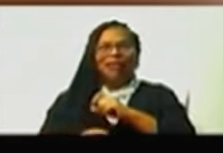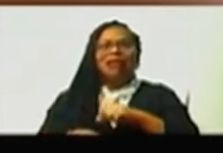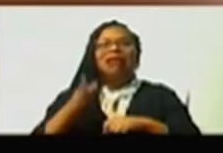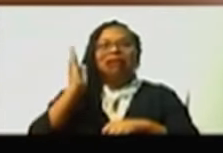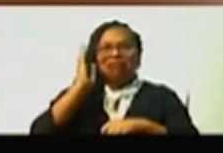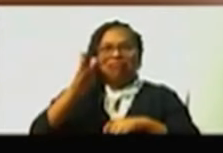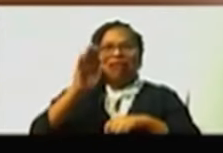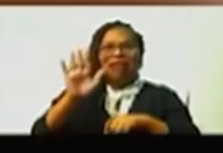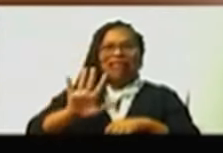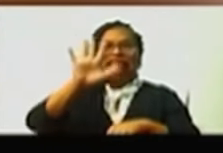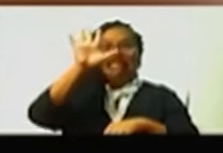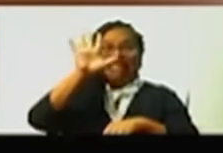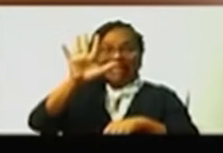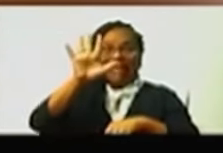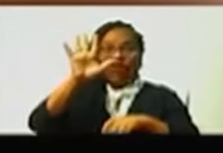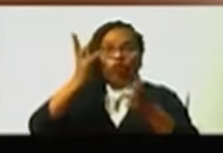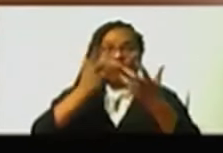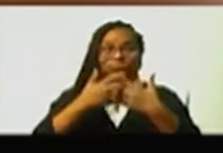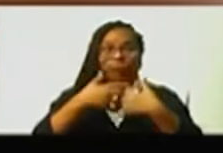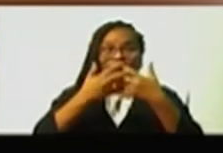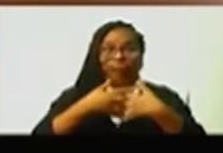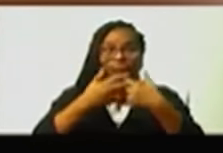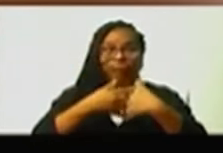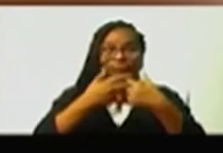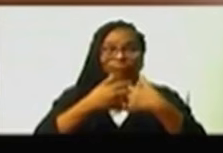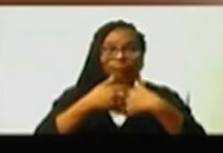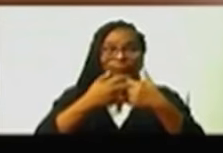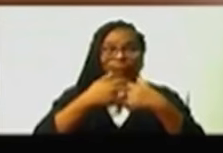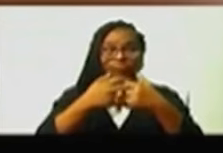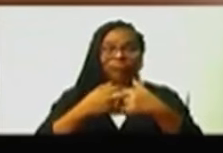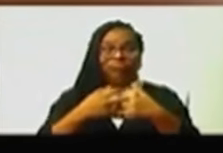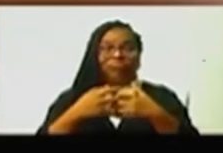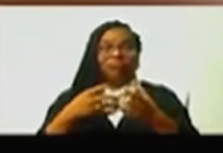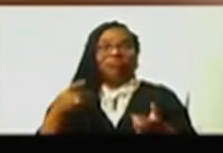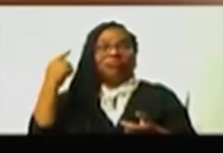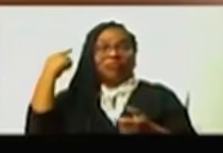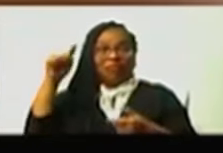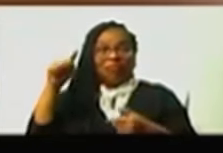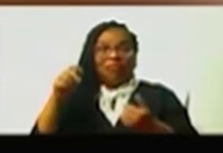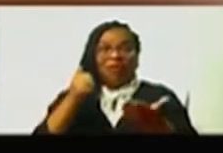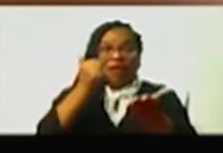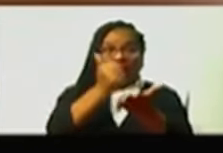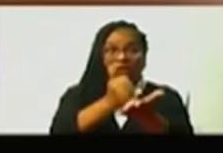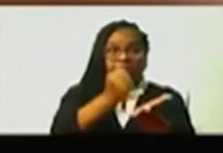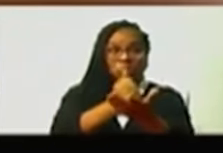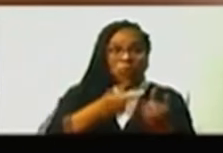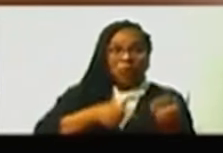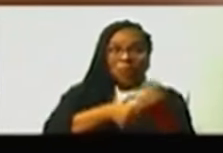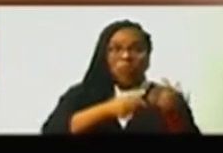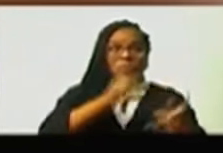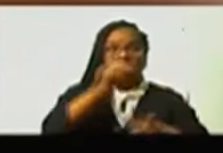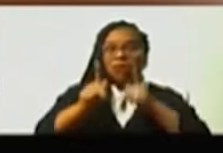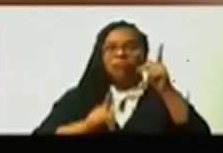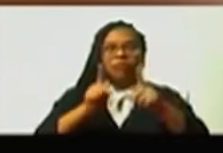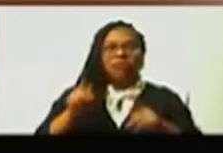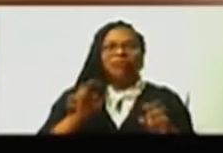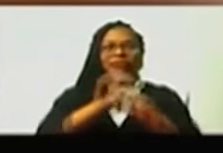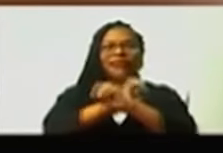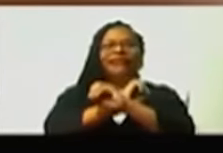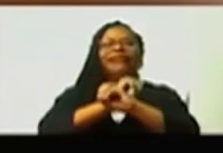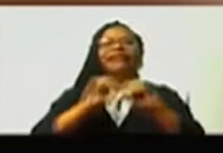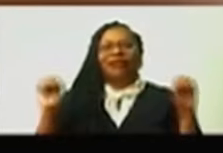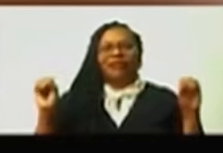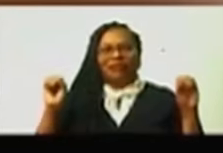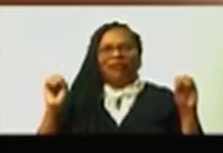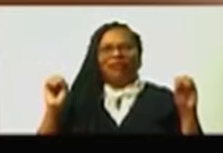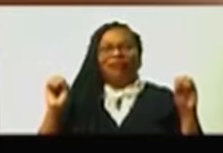primero la gente, que es el primer activo que tiene el país o cualquier parte del mundo. Ojo, el